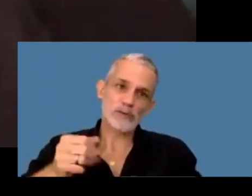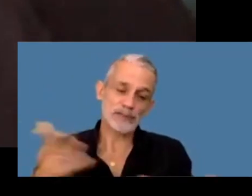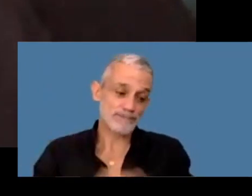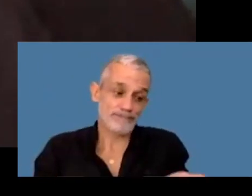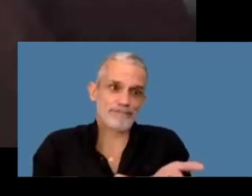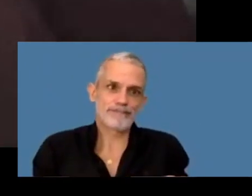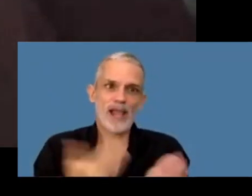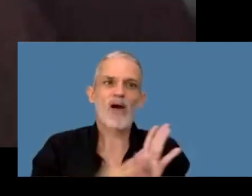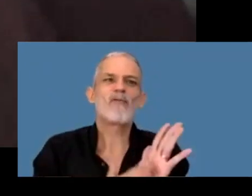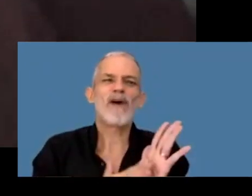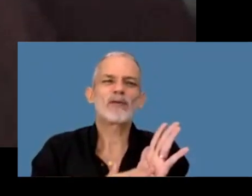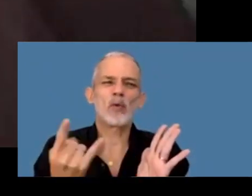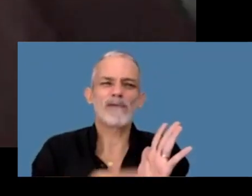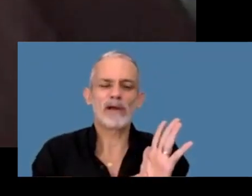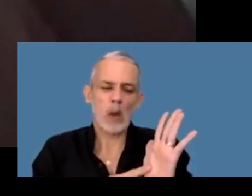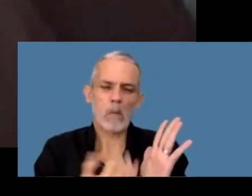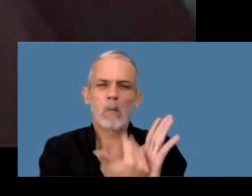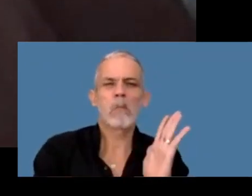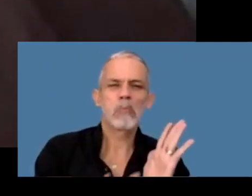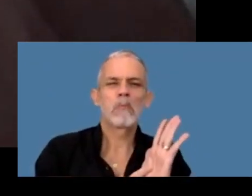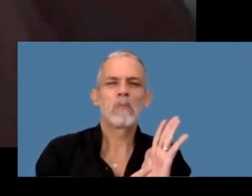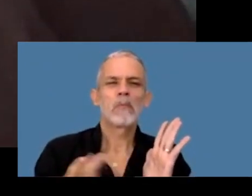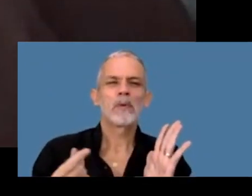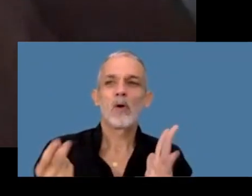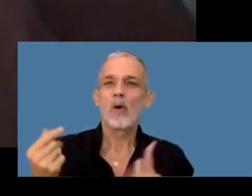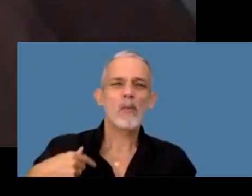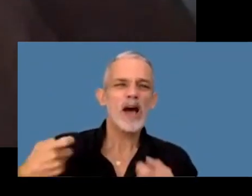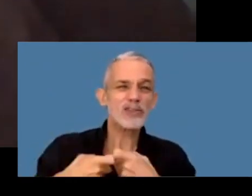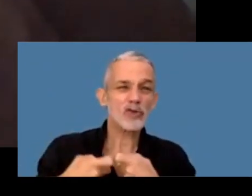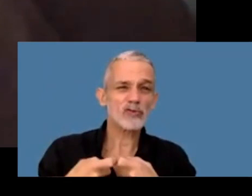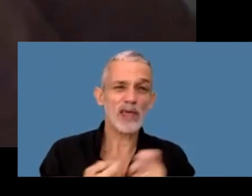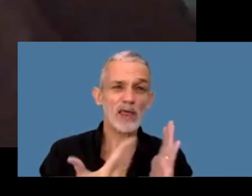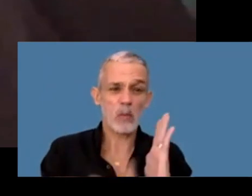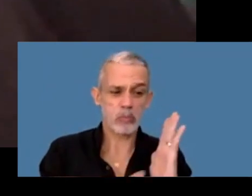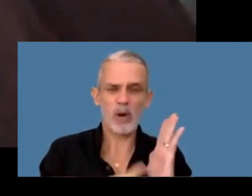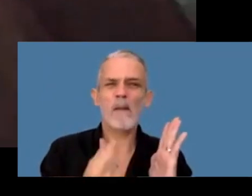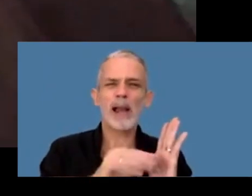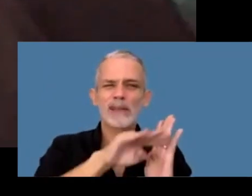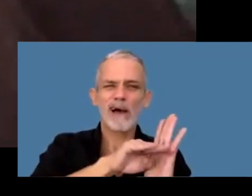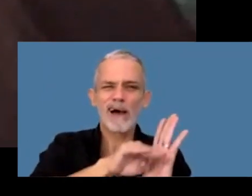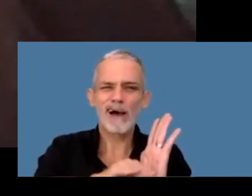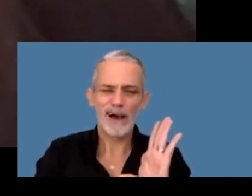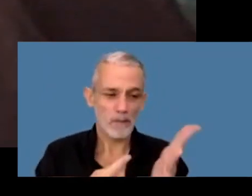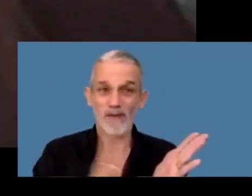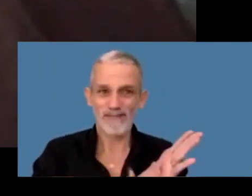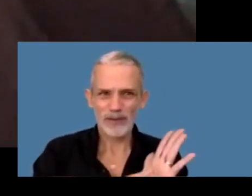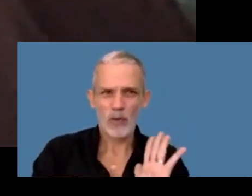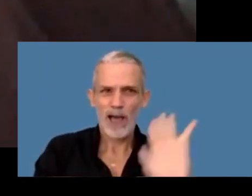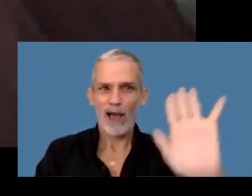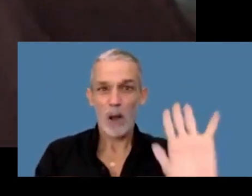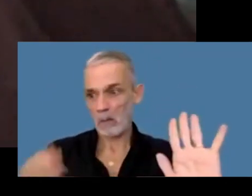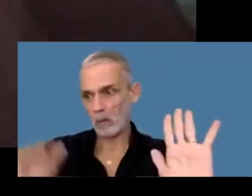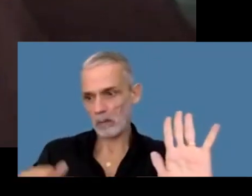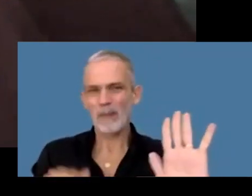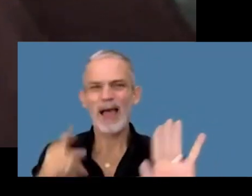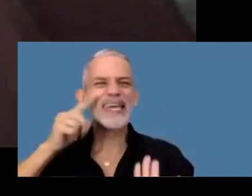un beneficio jurídicamente y definitivamente incorporado al patrimonio hasta que lo afecté conforme dice la ley. Entonces, ¿lo